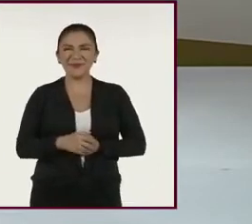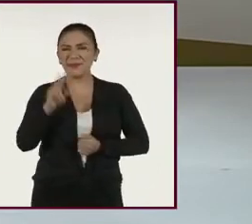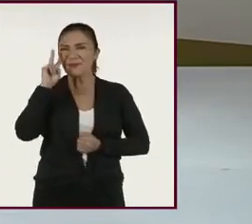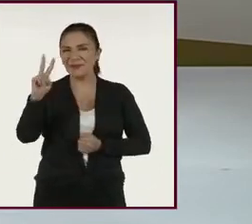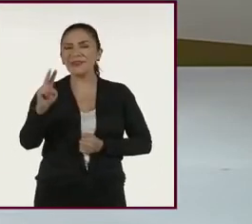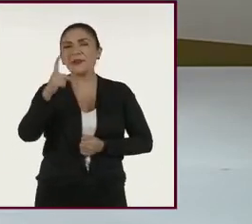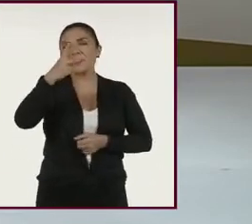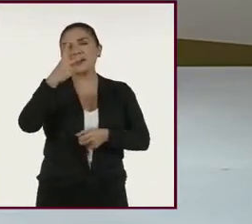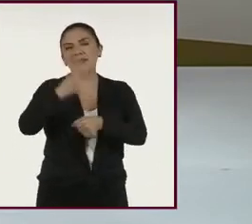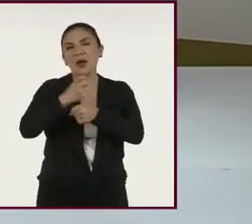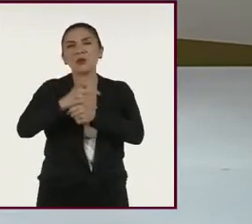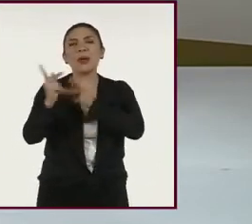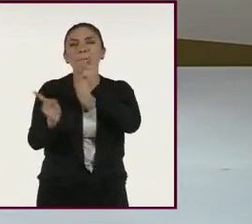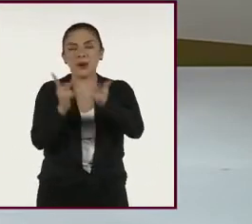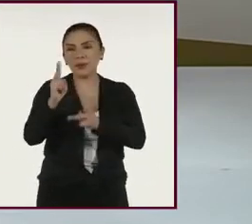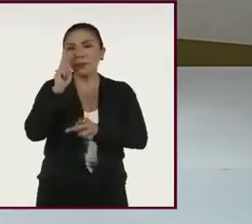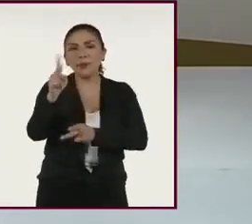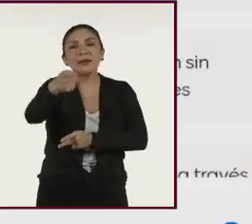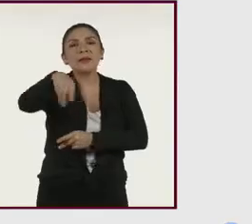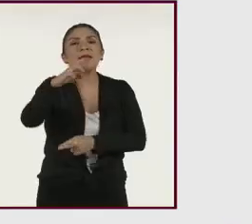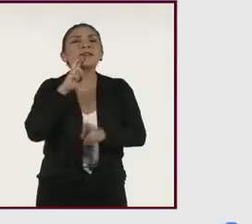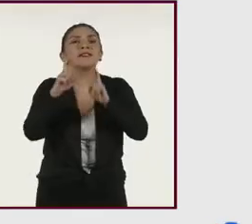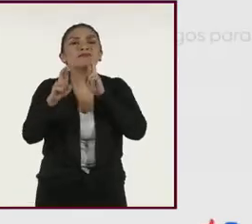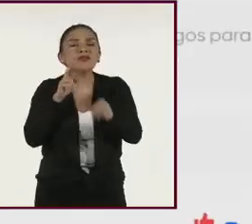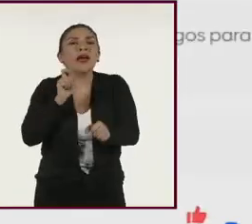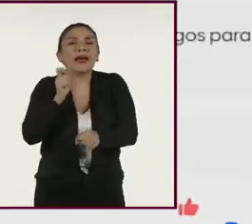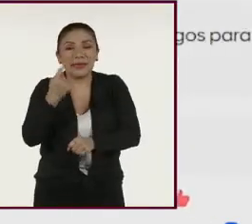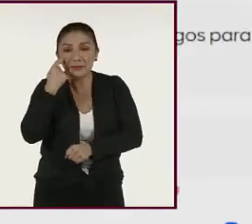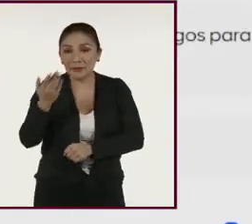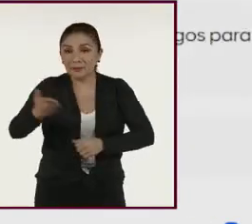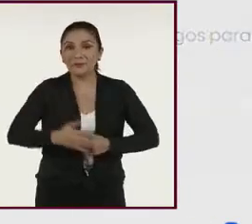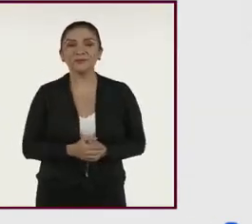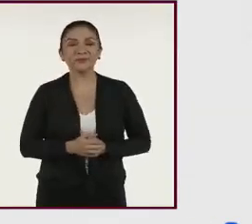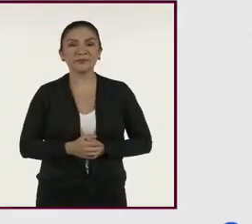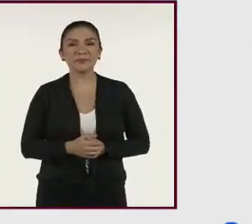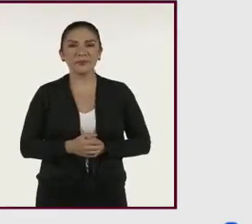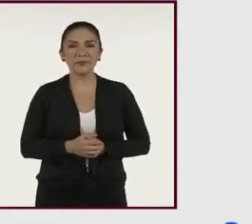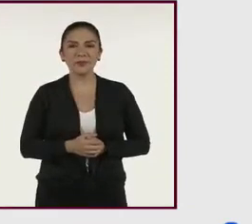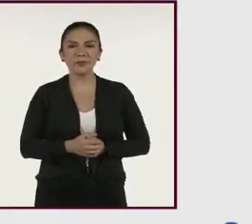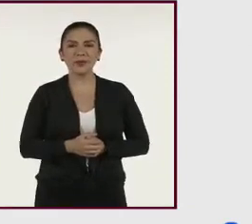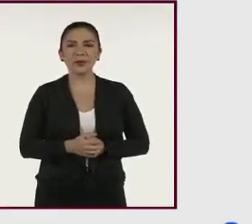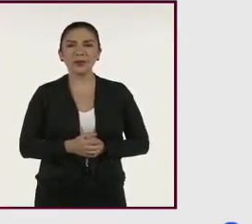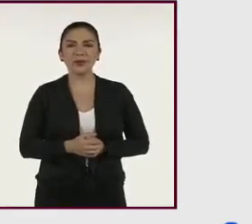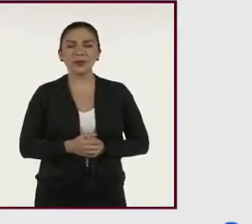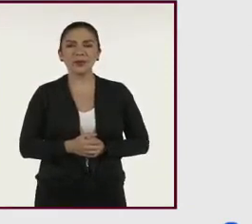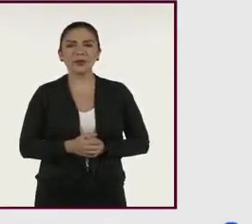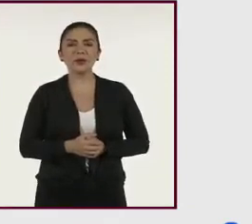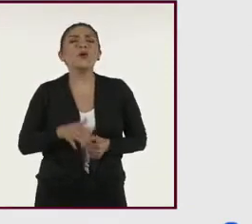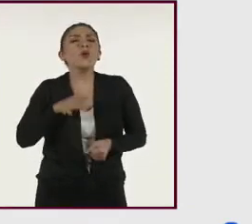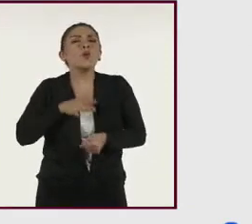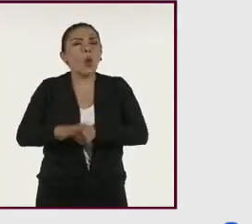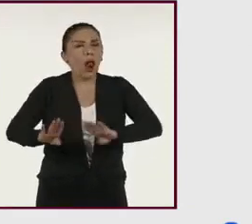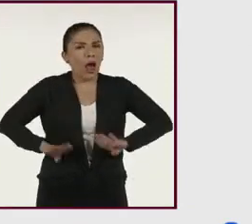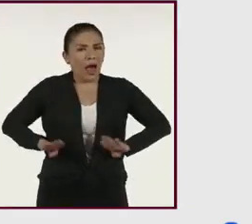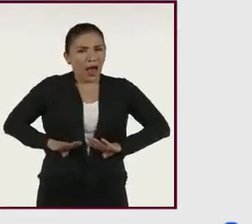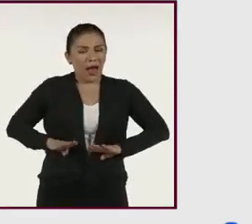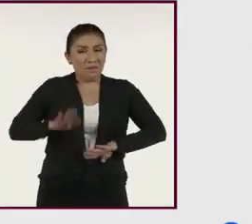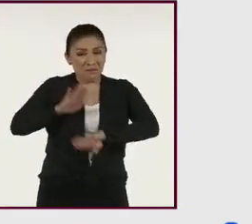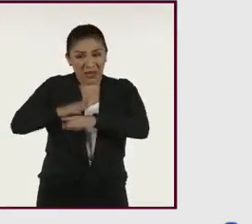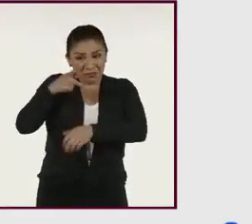a lo que dicen nuestros maestros en Mentimeter. Ahí está. ¿Cuál es la conducta alimentaria de